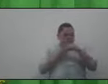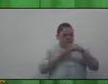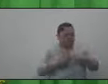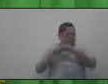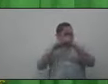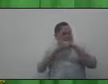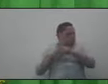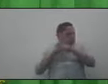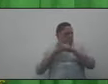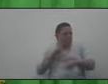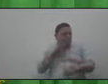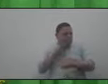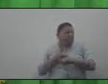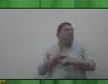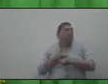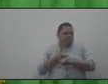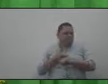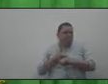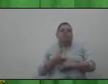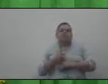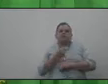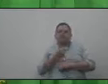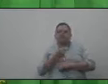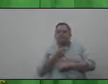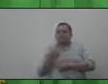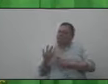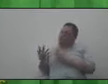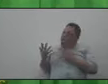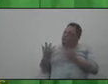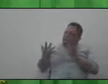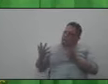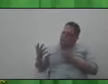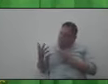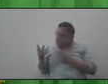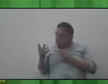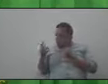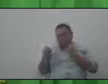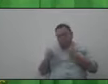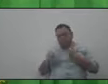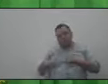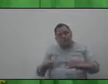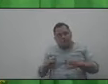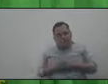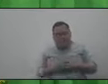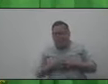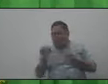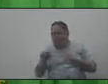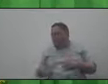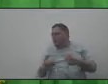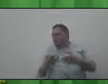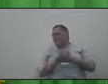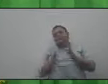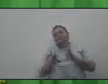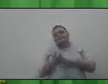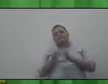caso. Entonces, ya después de todo este esfuerzo y que ahora se tenga saneada